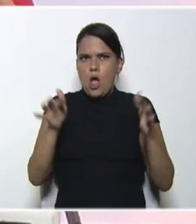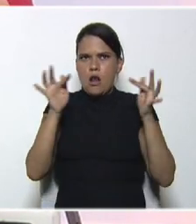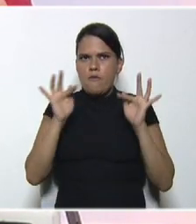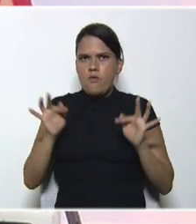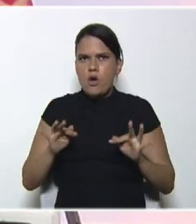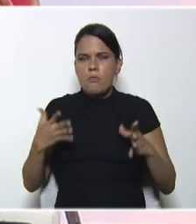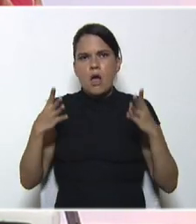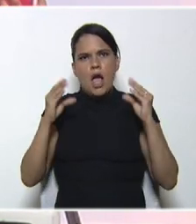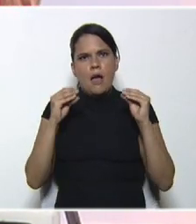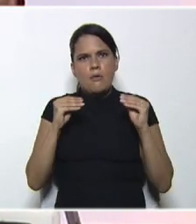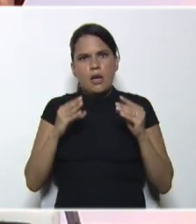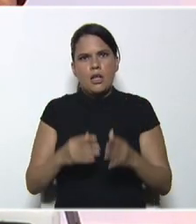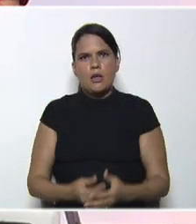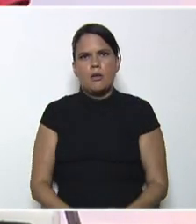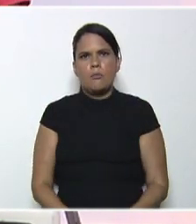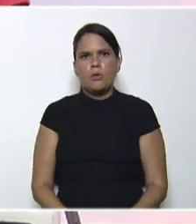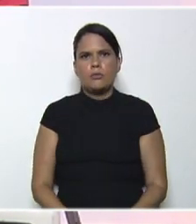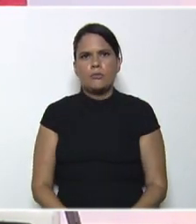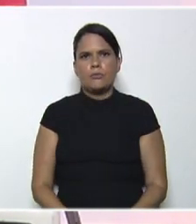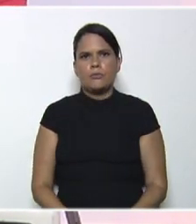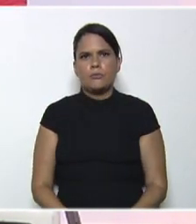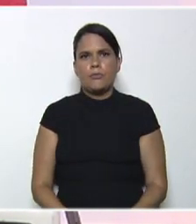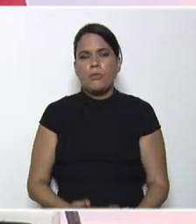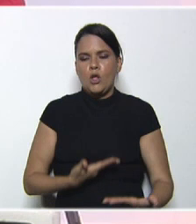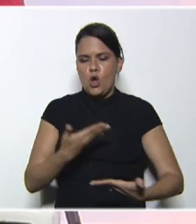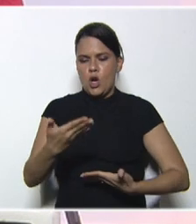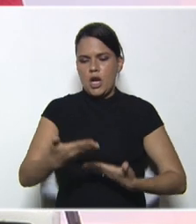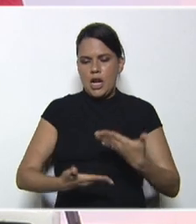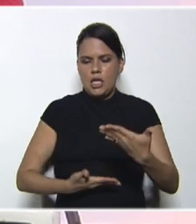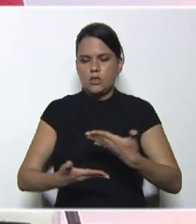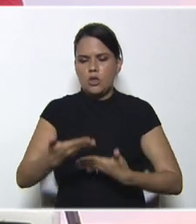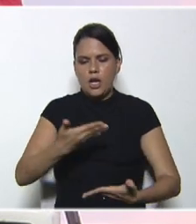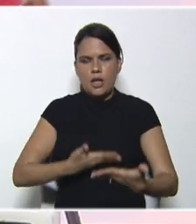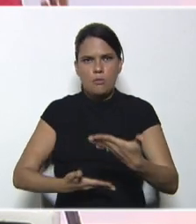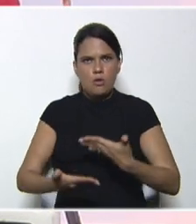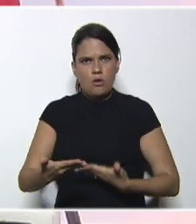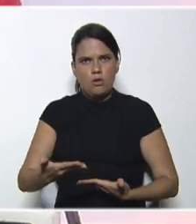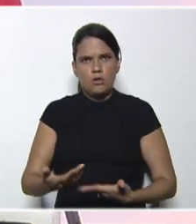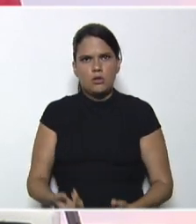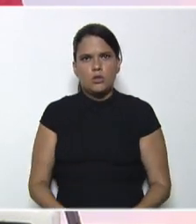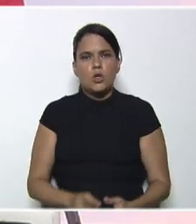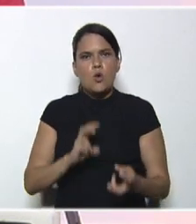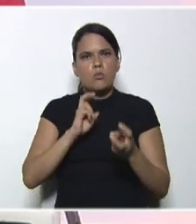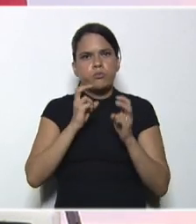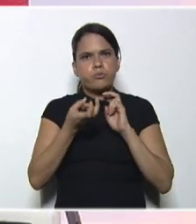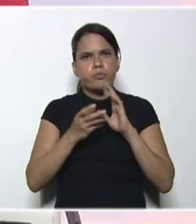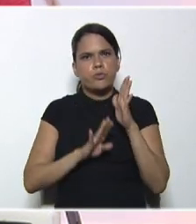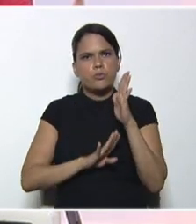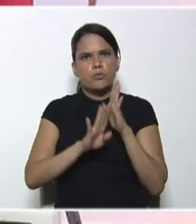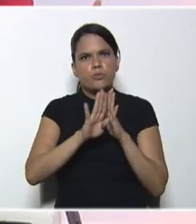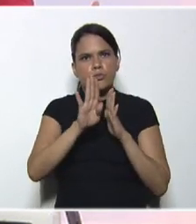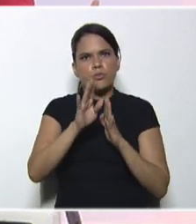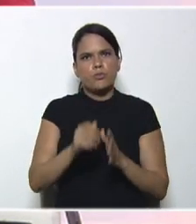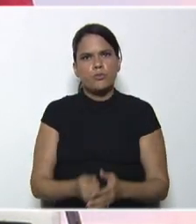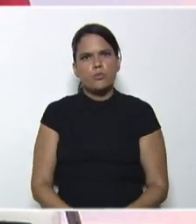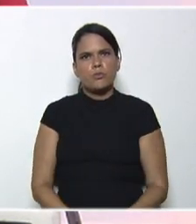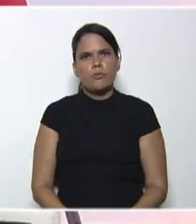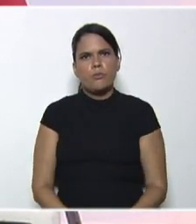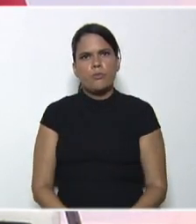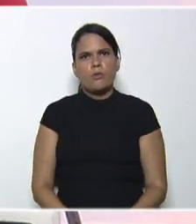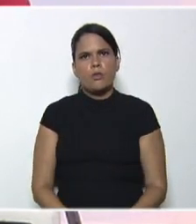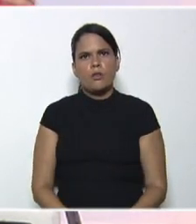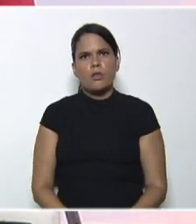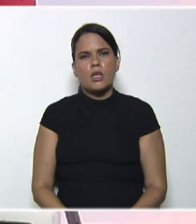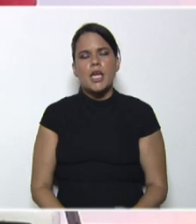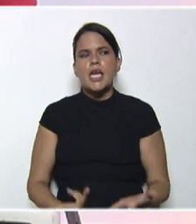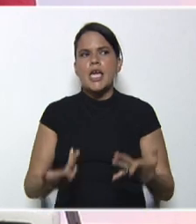hablaremos acerca de y lo relacionaremos con nuestro tema generador, que es el patrimonio